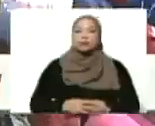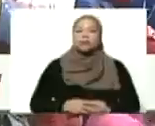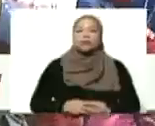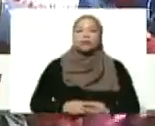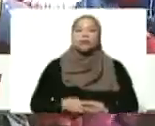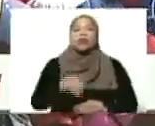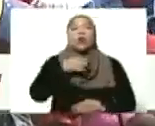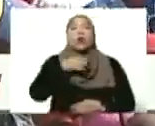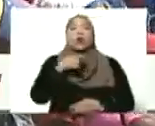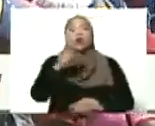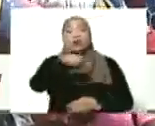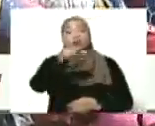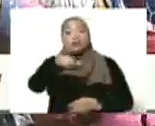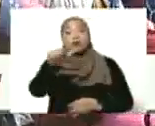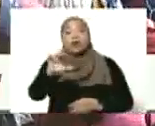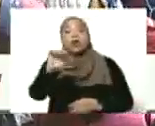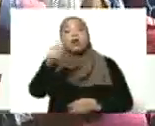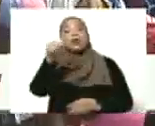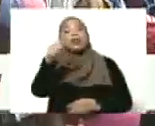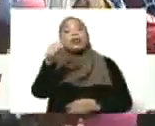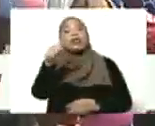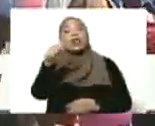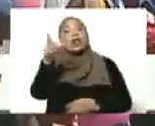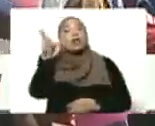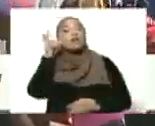entonces una grita por 10.